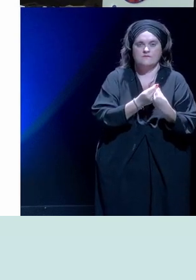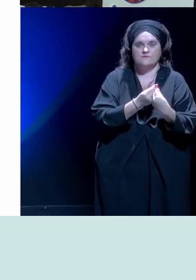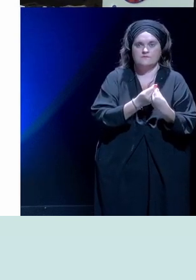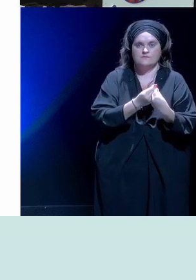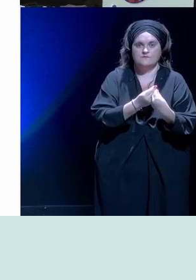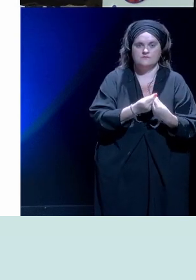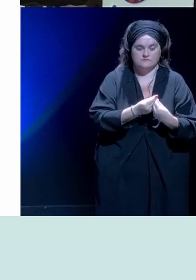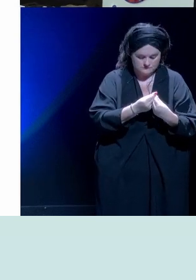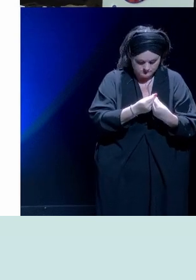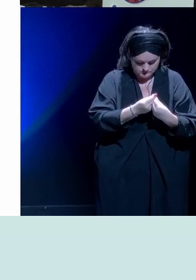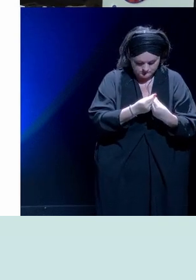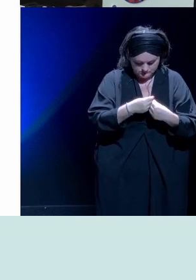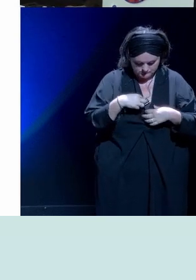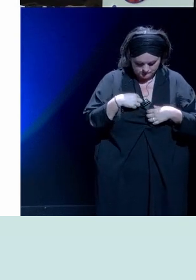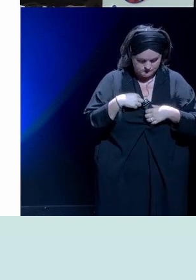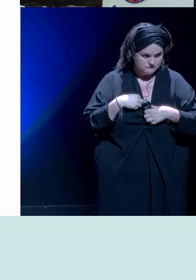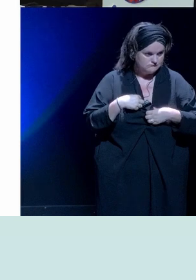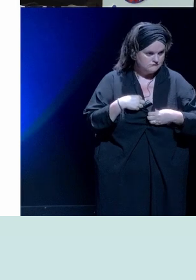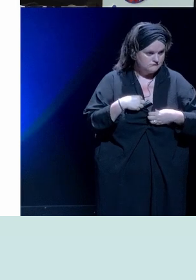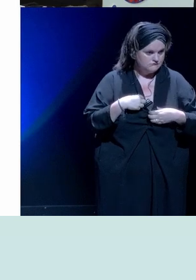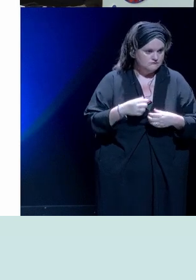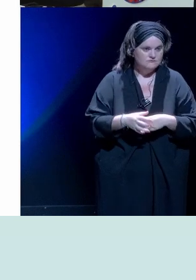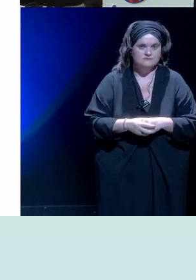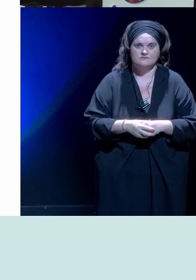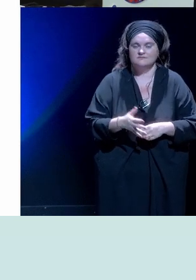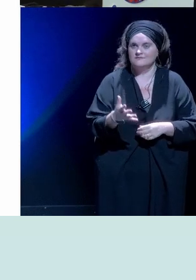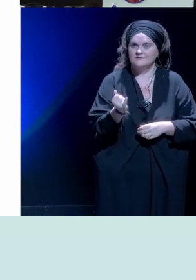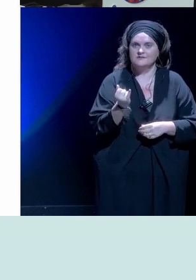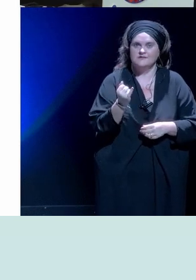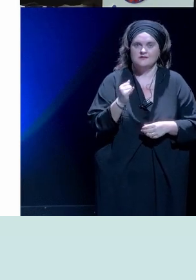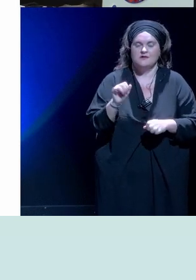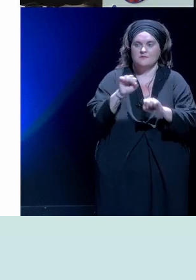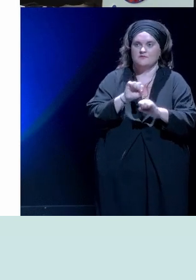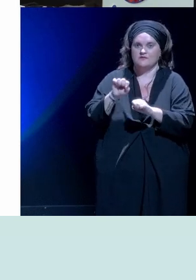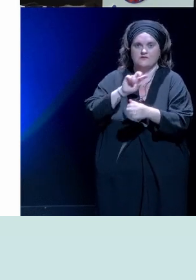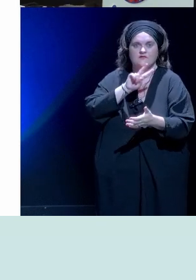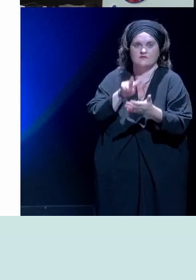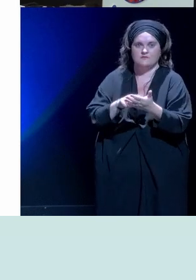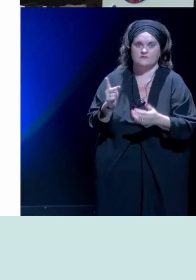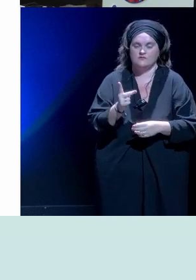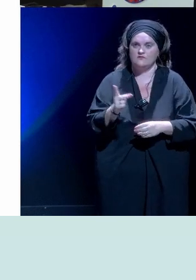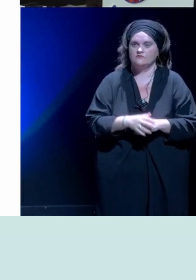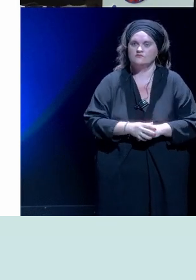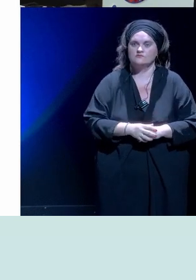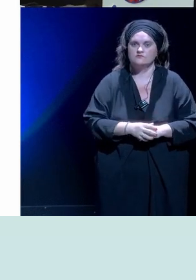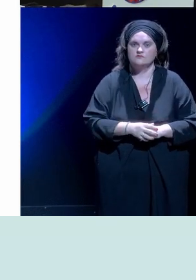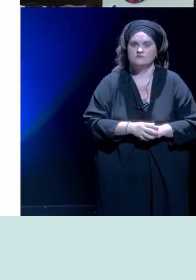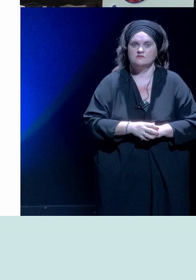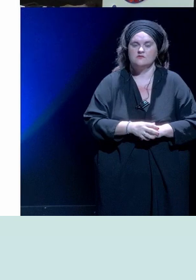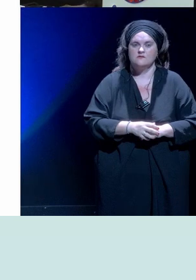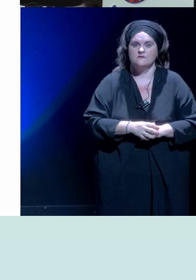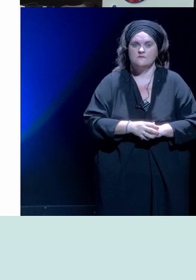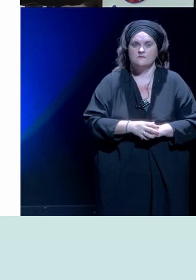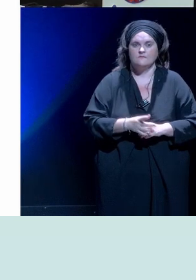hay tanto protección como reconocimiento. Recibimos protección y reconocimiento y somos capaces también, por supuesto,